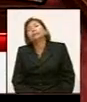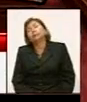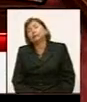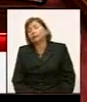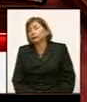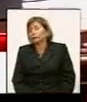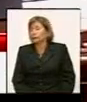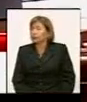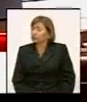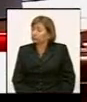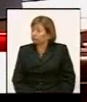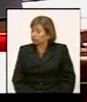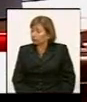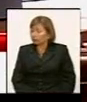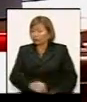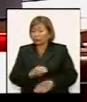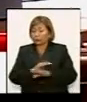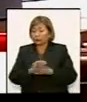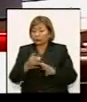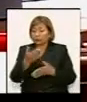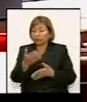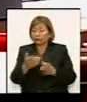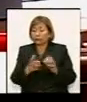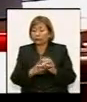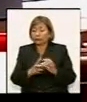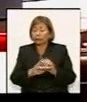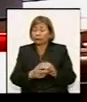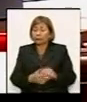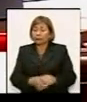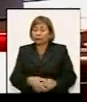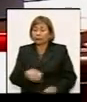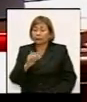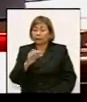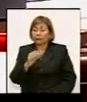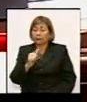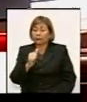En vista que ya terminó, tiene el uso de la palabra el congresista Galván.